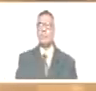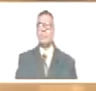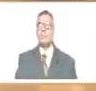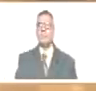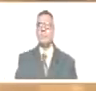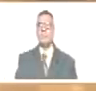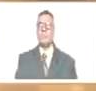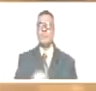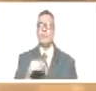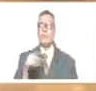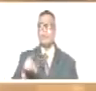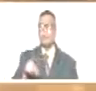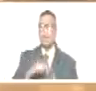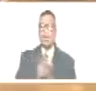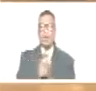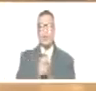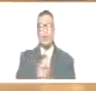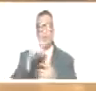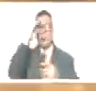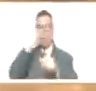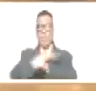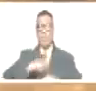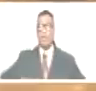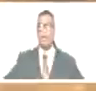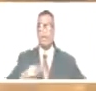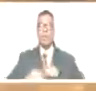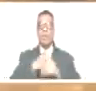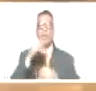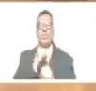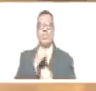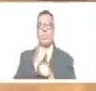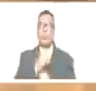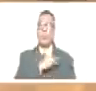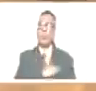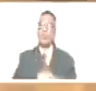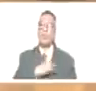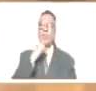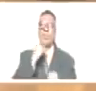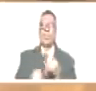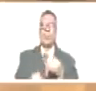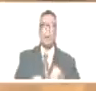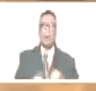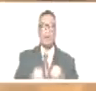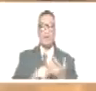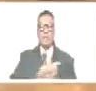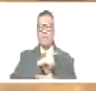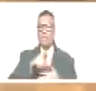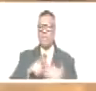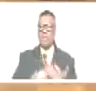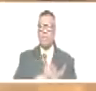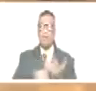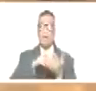Desafortunadamente, compañeros de la Fuerza Armada que fueron a cumplir una misión y terminaron embarrados